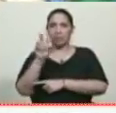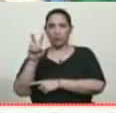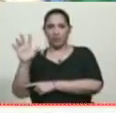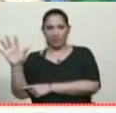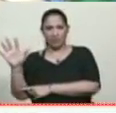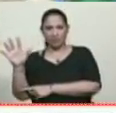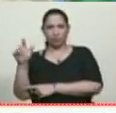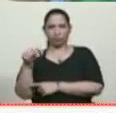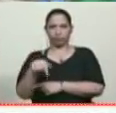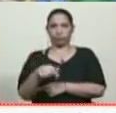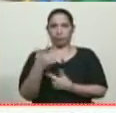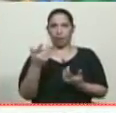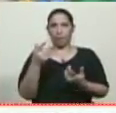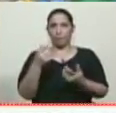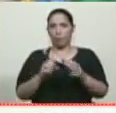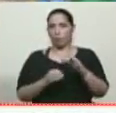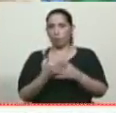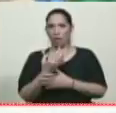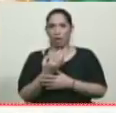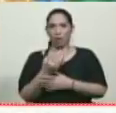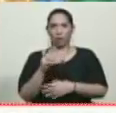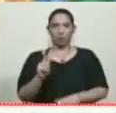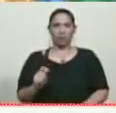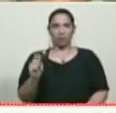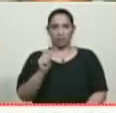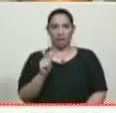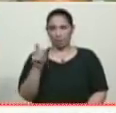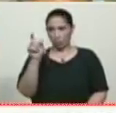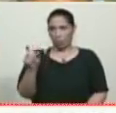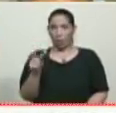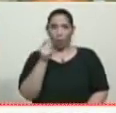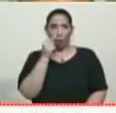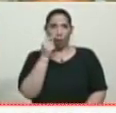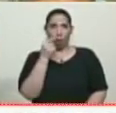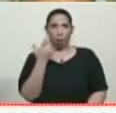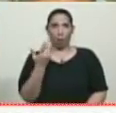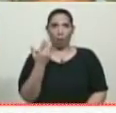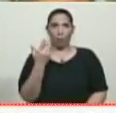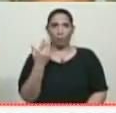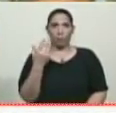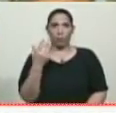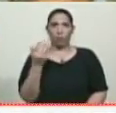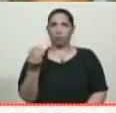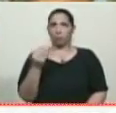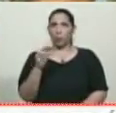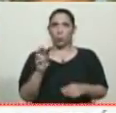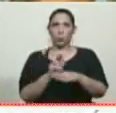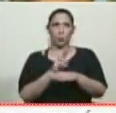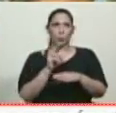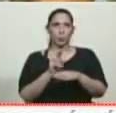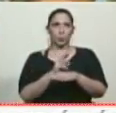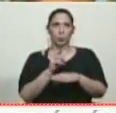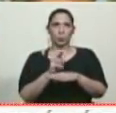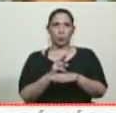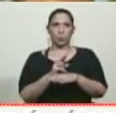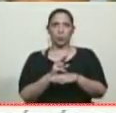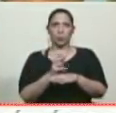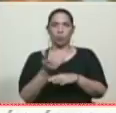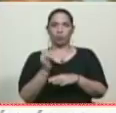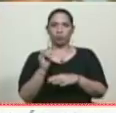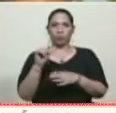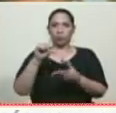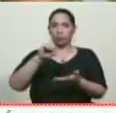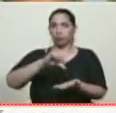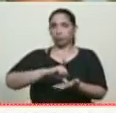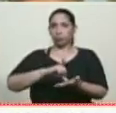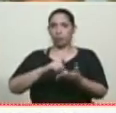Trinidad. Porque Antonio Berrío, estrategia muy utilizada, se sitúa en una isla para